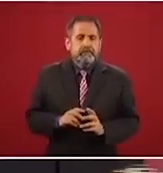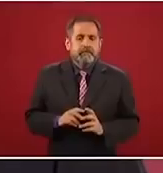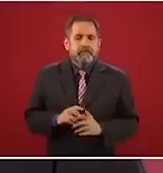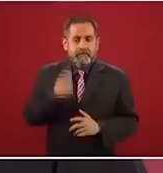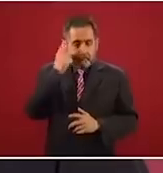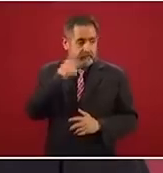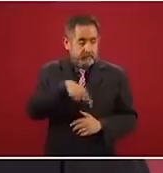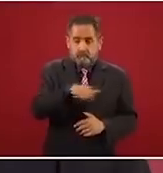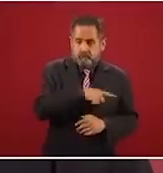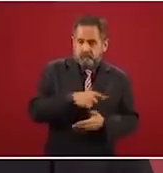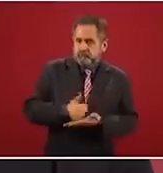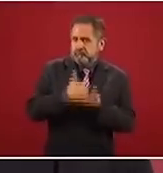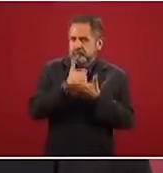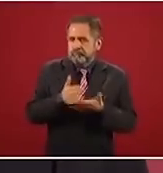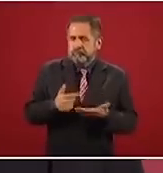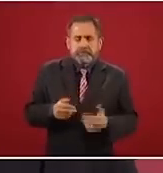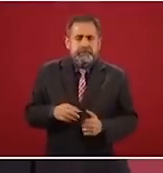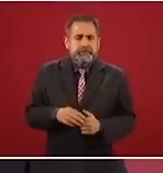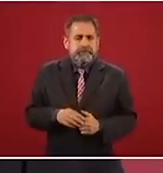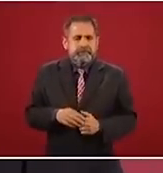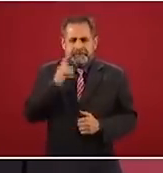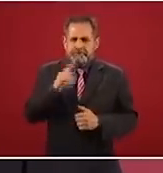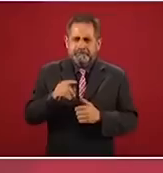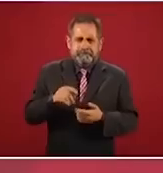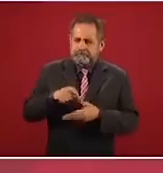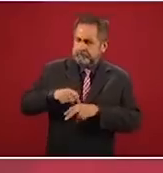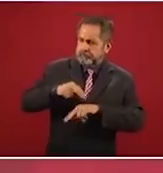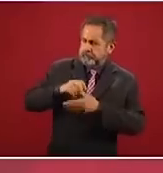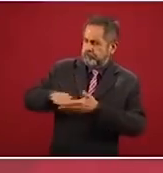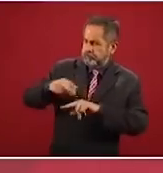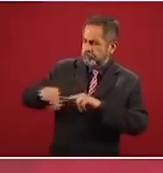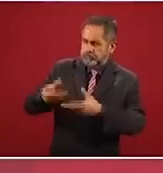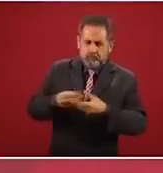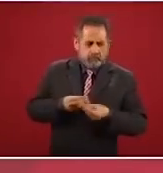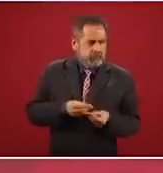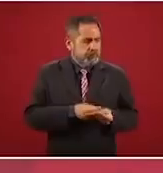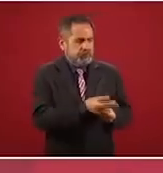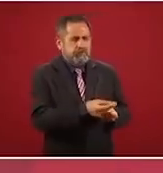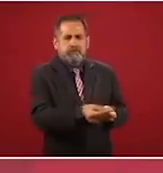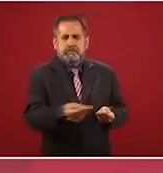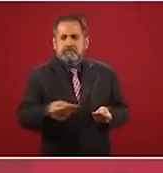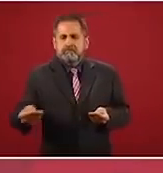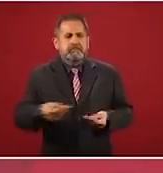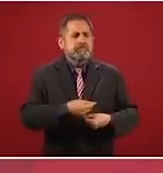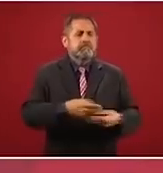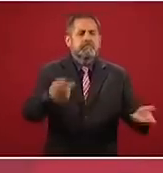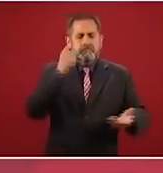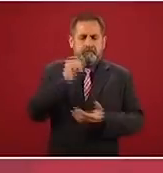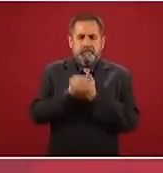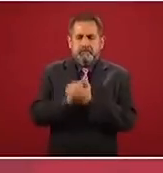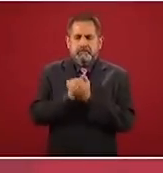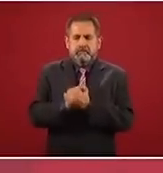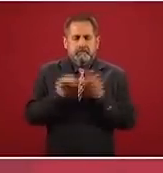que nos ayuden a la distribución de los boletos para la rifa del